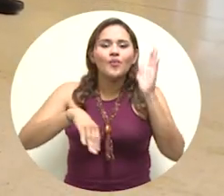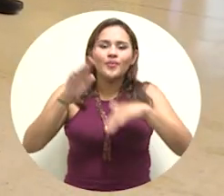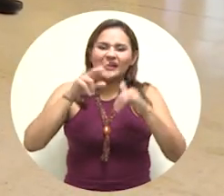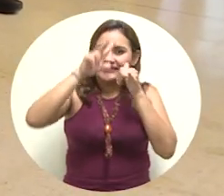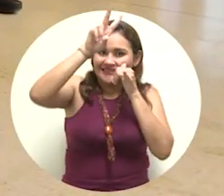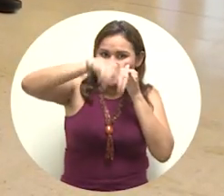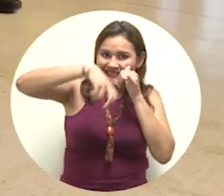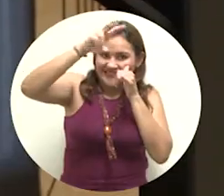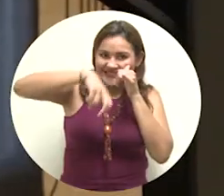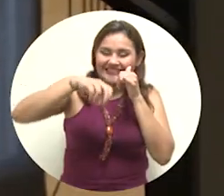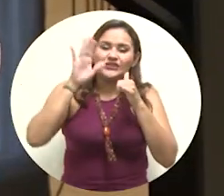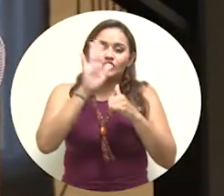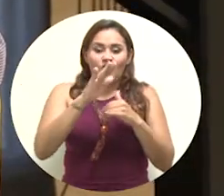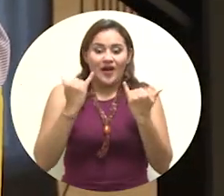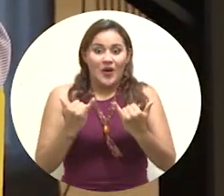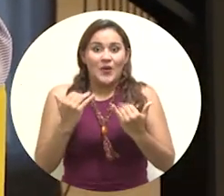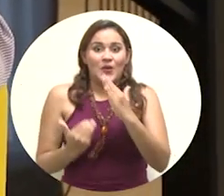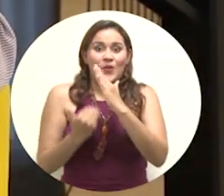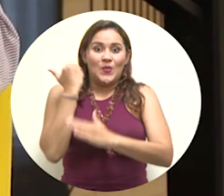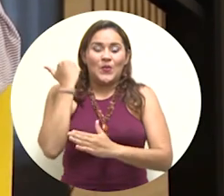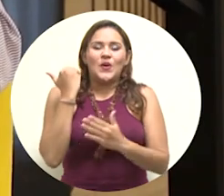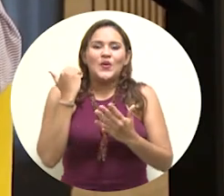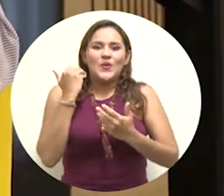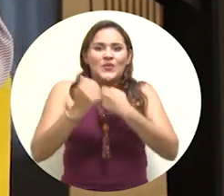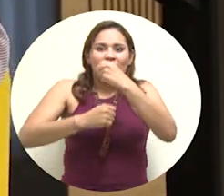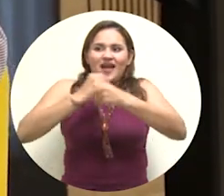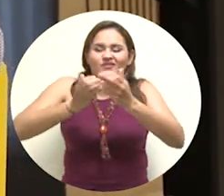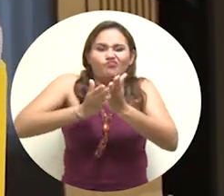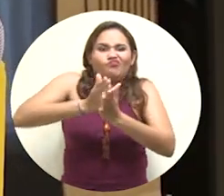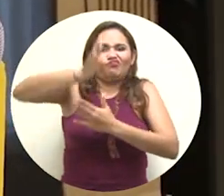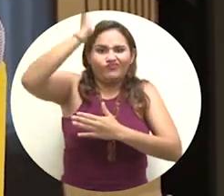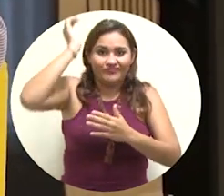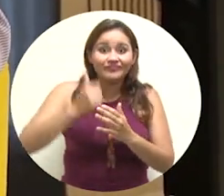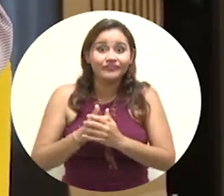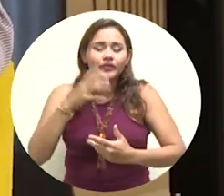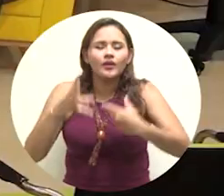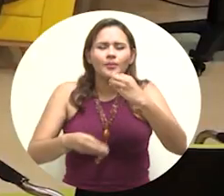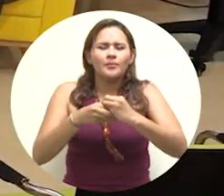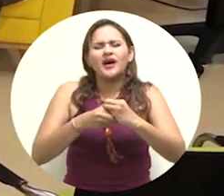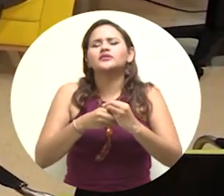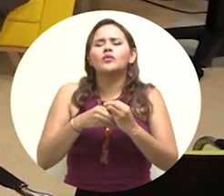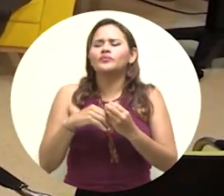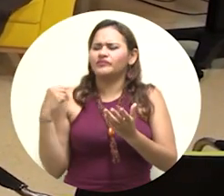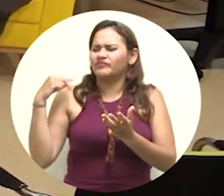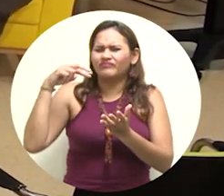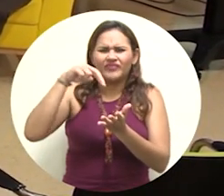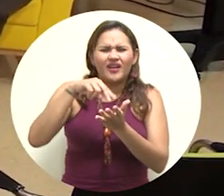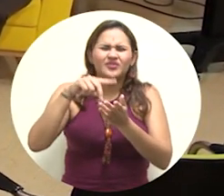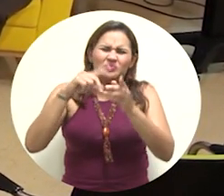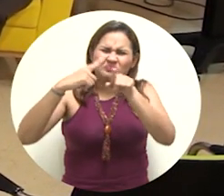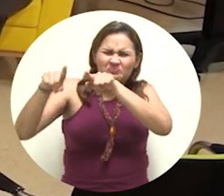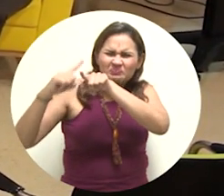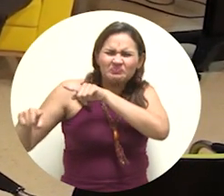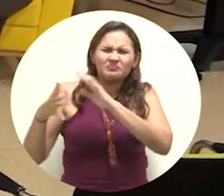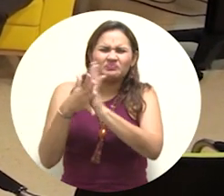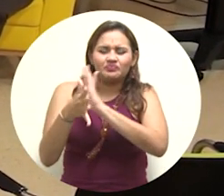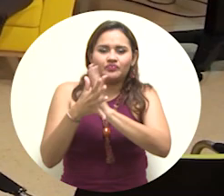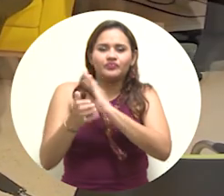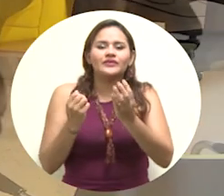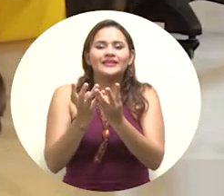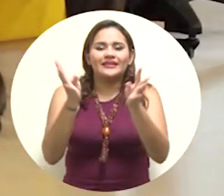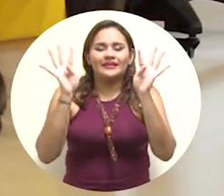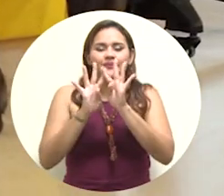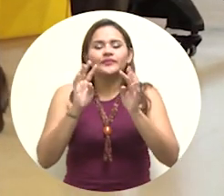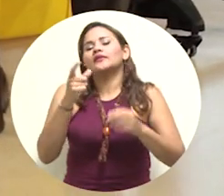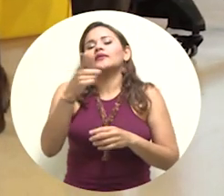Ingeniero Agrónomo del Nuevo Milenio, espacio que contó con la participación de varios actores, entre los que se destacan el senador